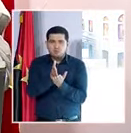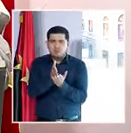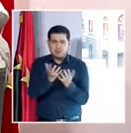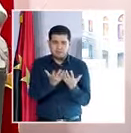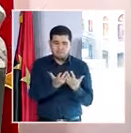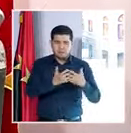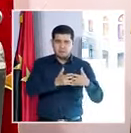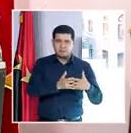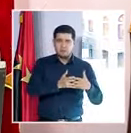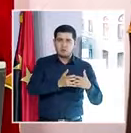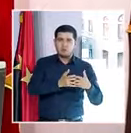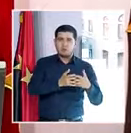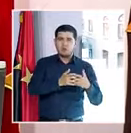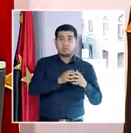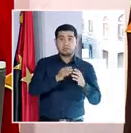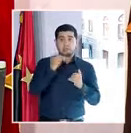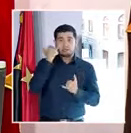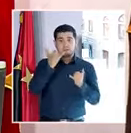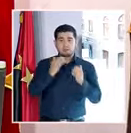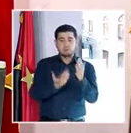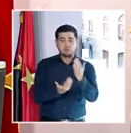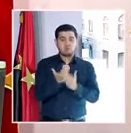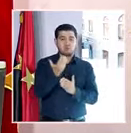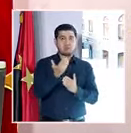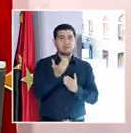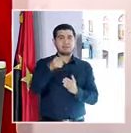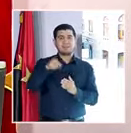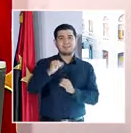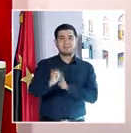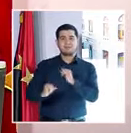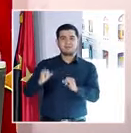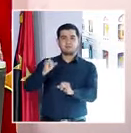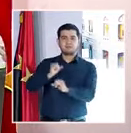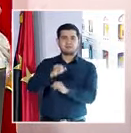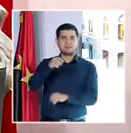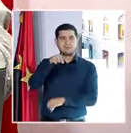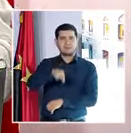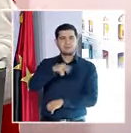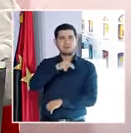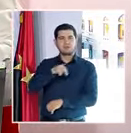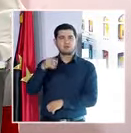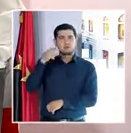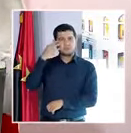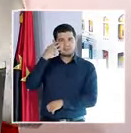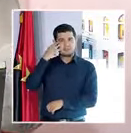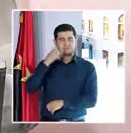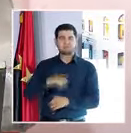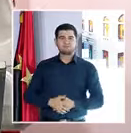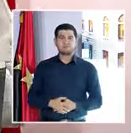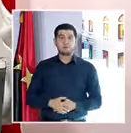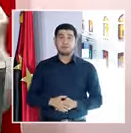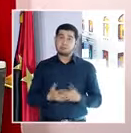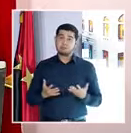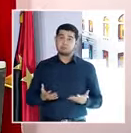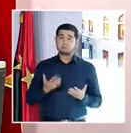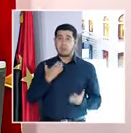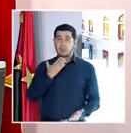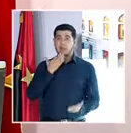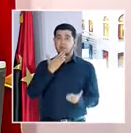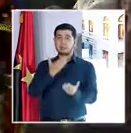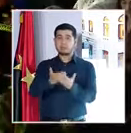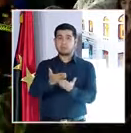emprendimiento, de innovación e internacionalización del departamento. a los honorables diputados por el acompañamiento en